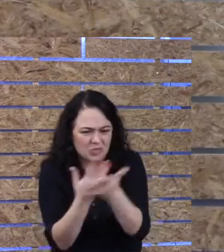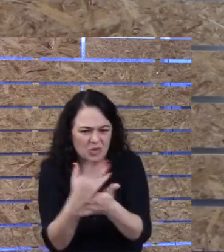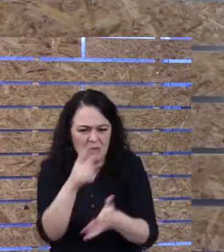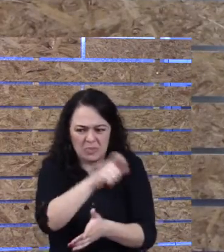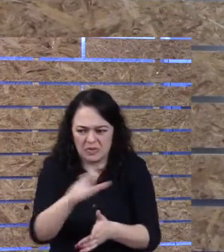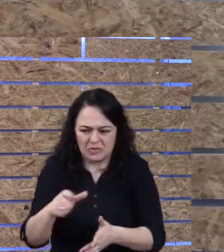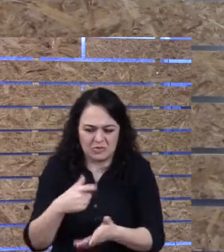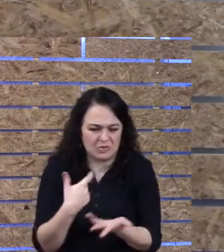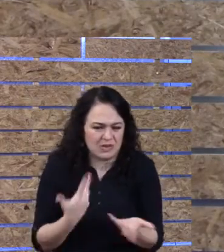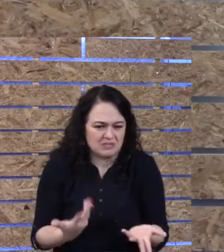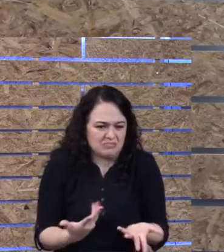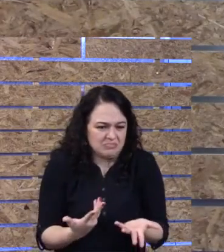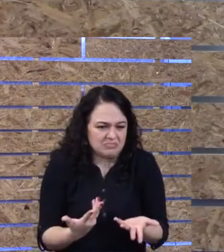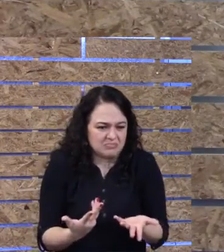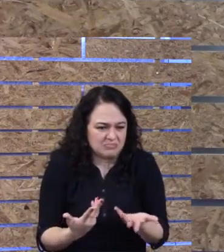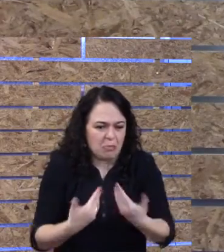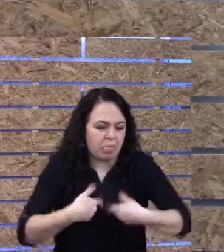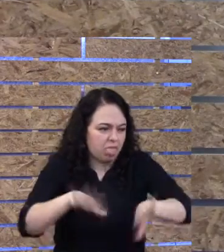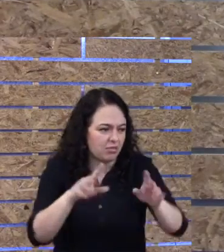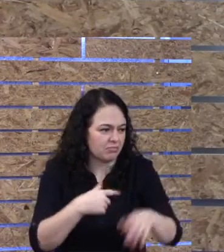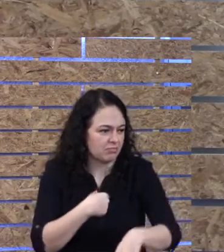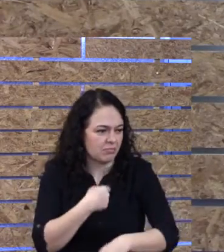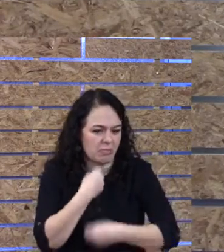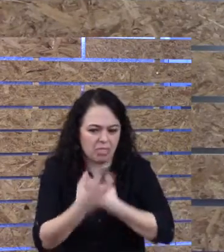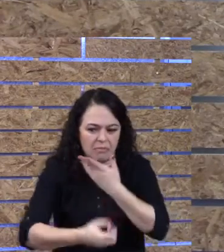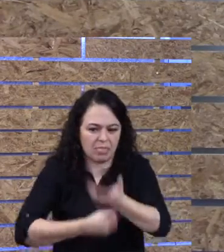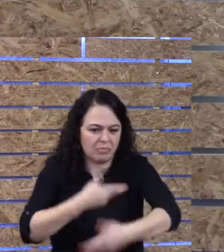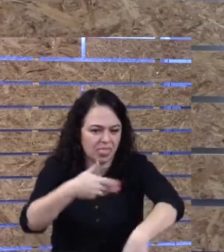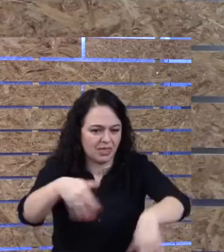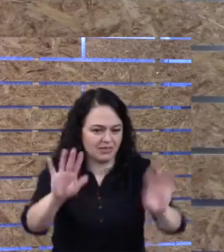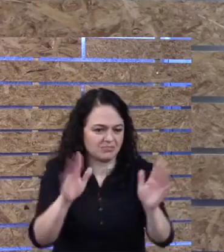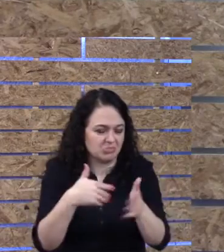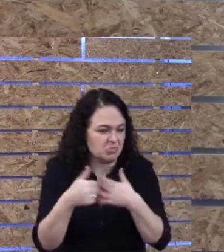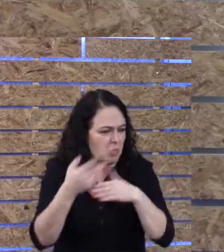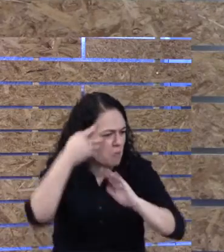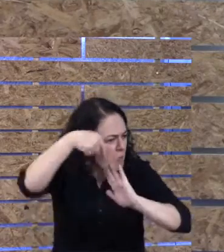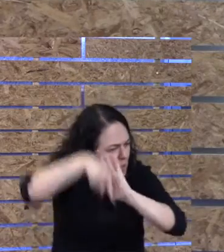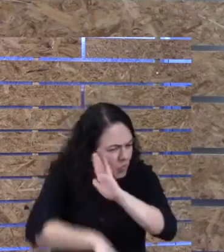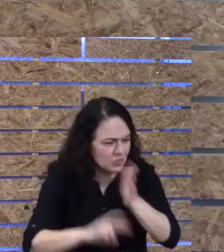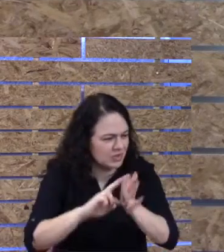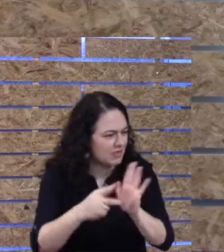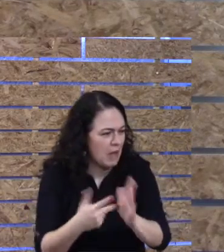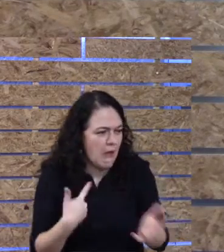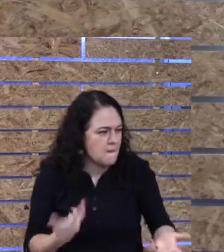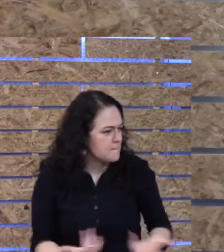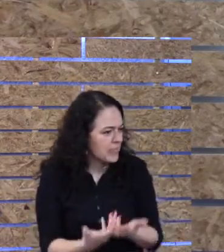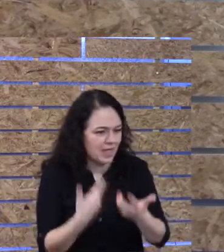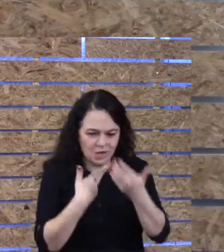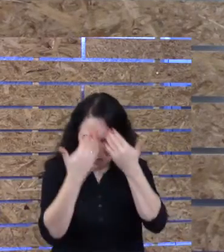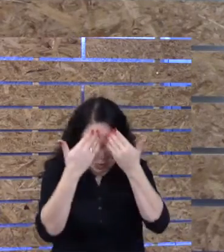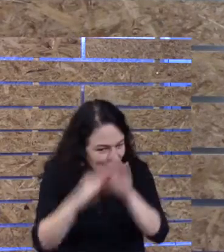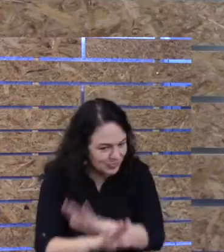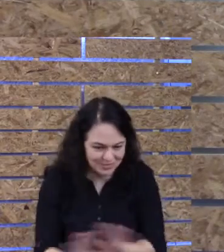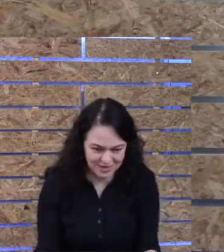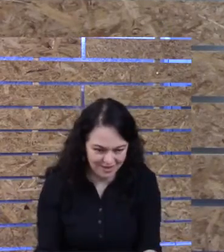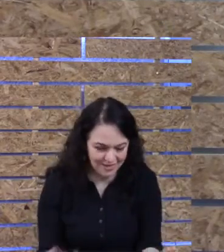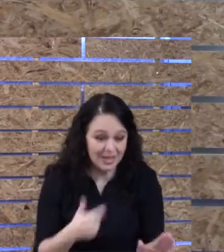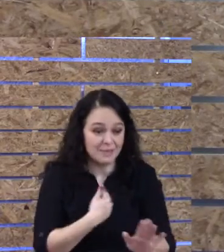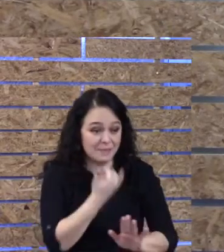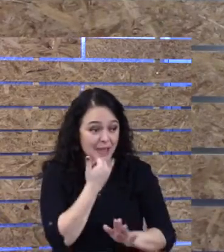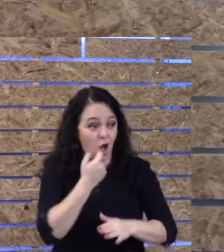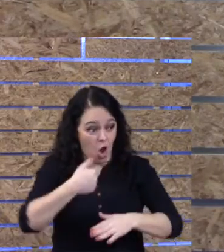el mandamiento de no tomar el nombre de Dios en vano. Entonces en Google yo